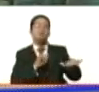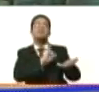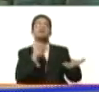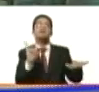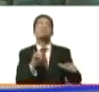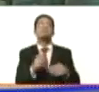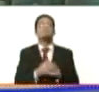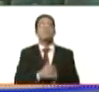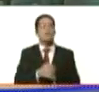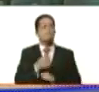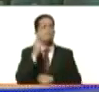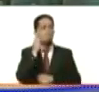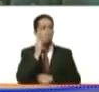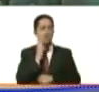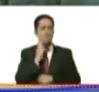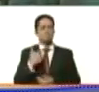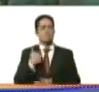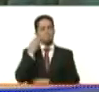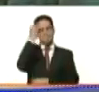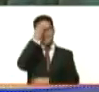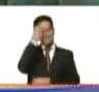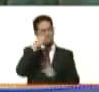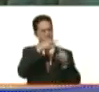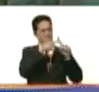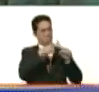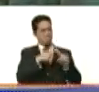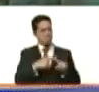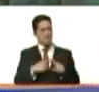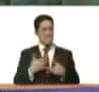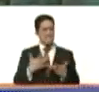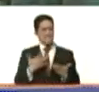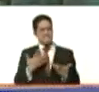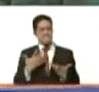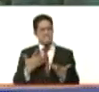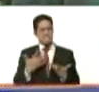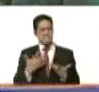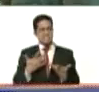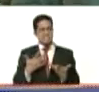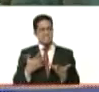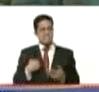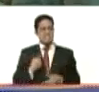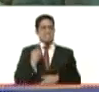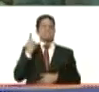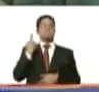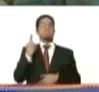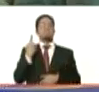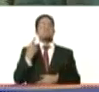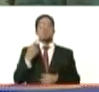Bolívar hacía balance de que había quedado y decía: lo único que nos ha quedado